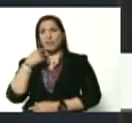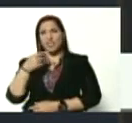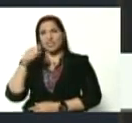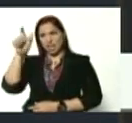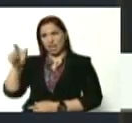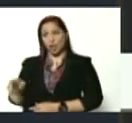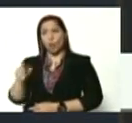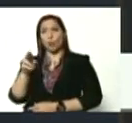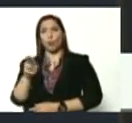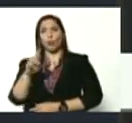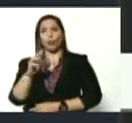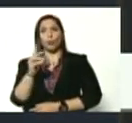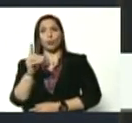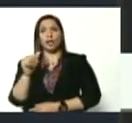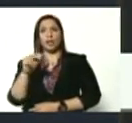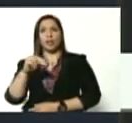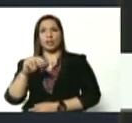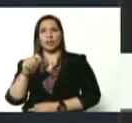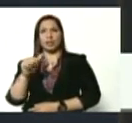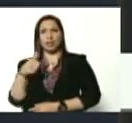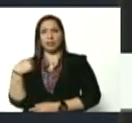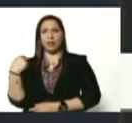de la fuerza bolivariana